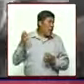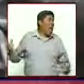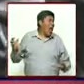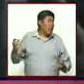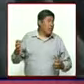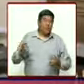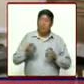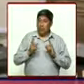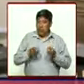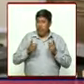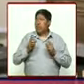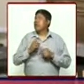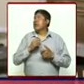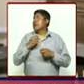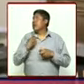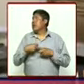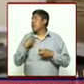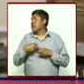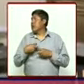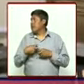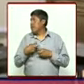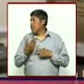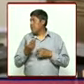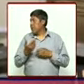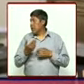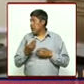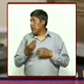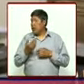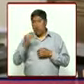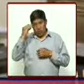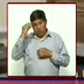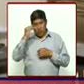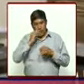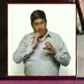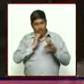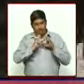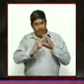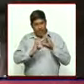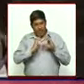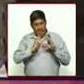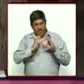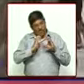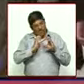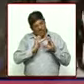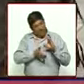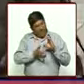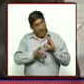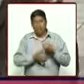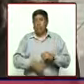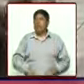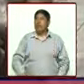controlan sus impulsos, dificultad que tienen para poder comunicarse de forma asertiva.